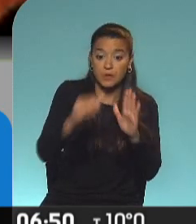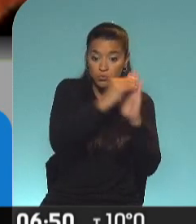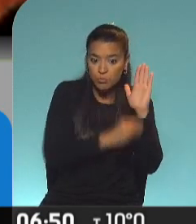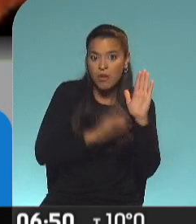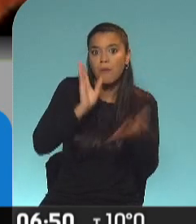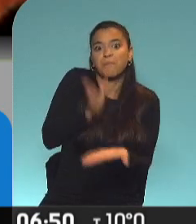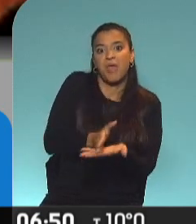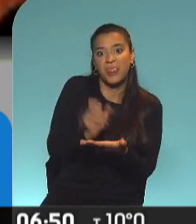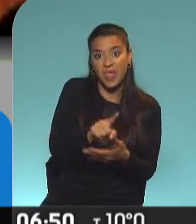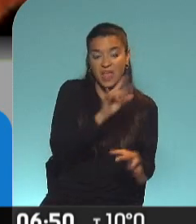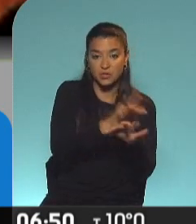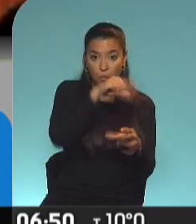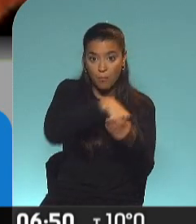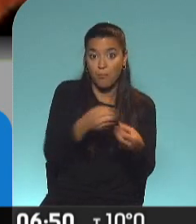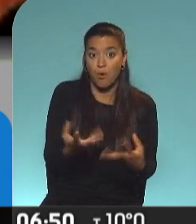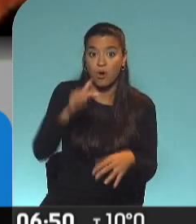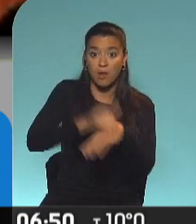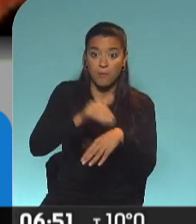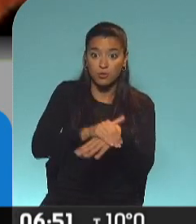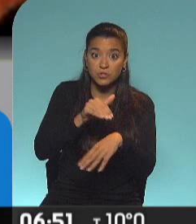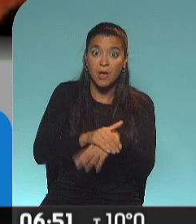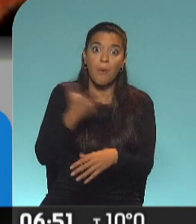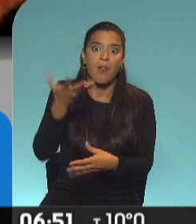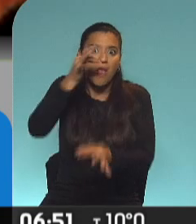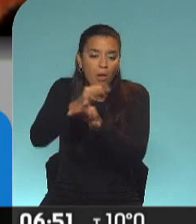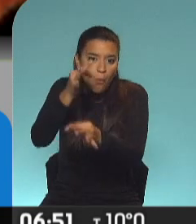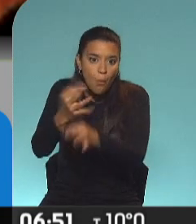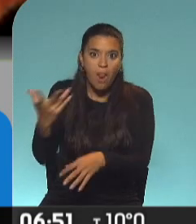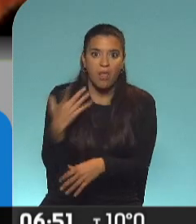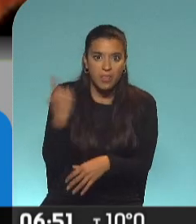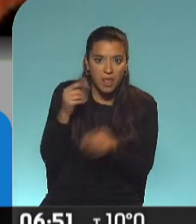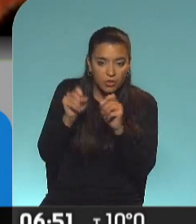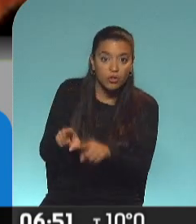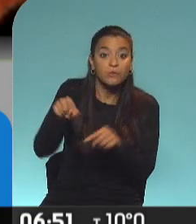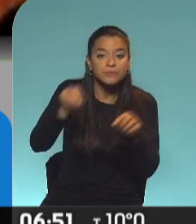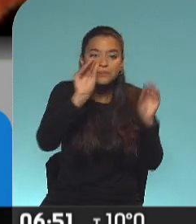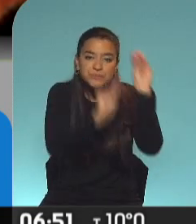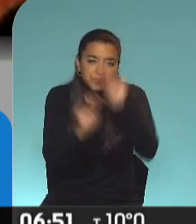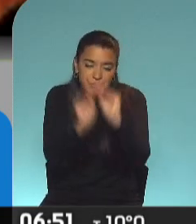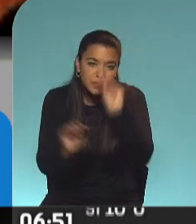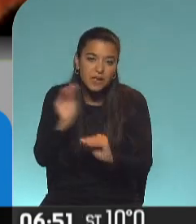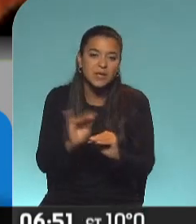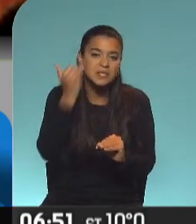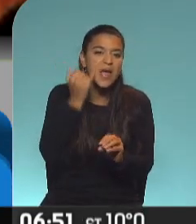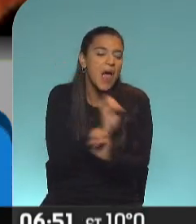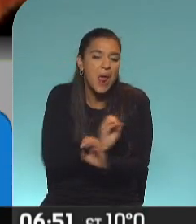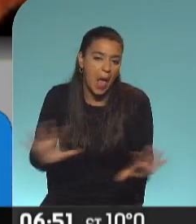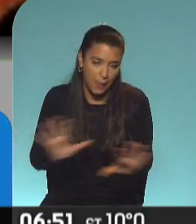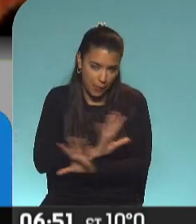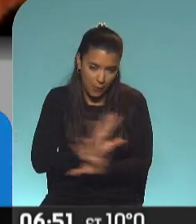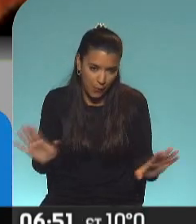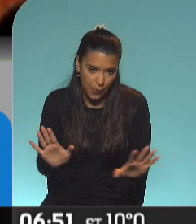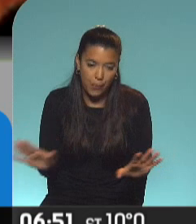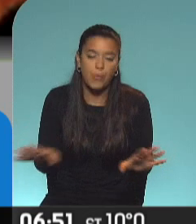administrativo precisamente por ser responsable de una institución educativa. Este montaje, esta imagen, ya es grave de por sí.